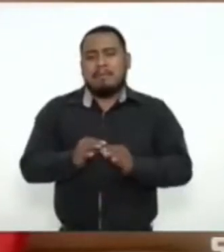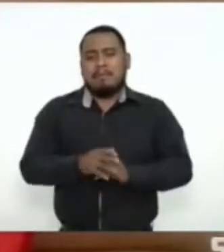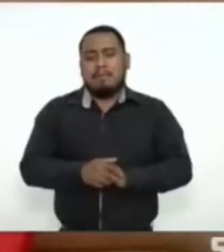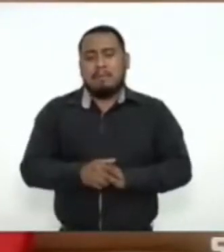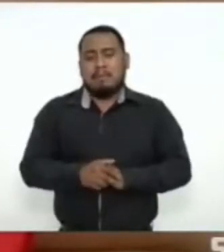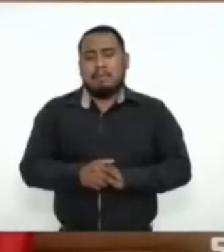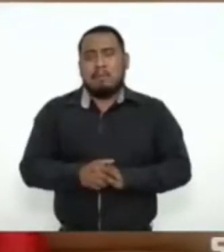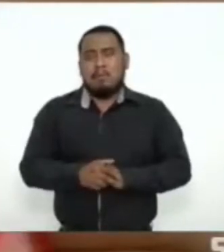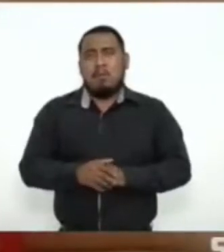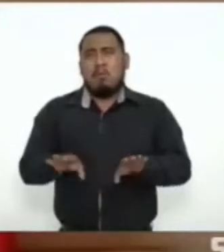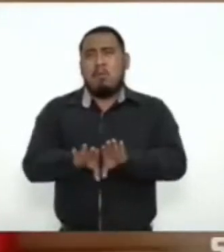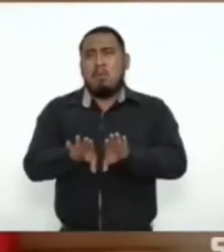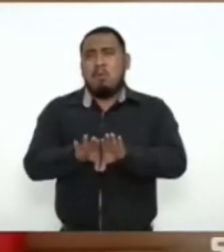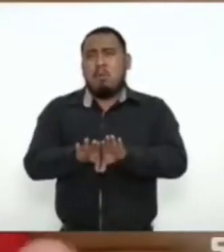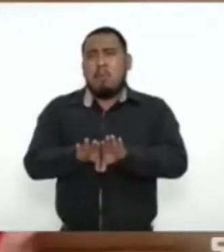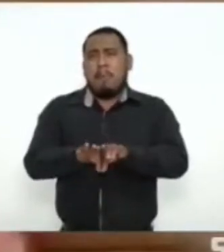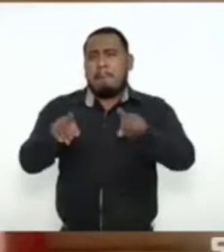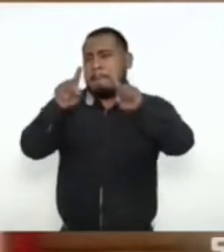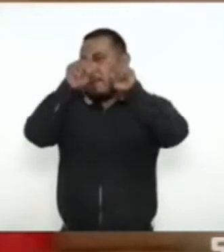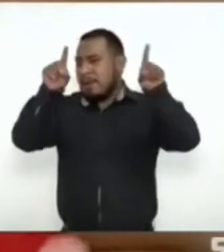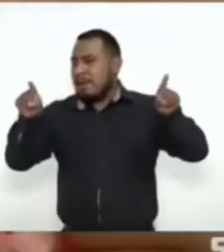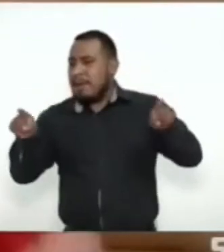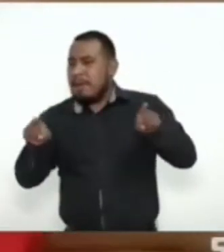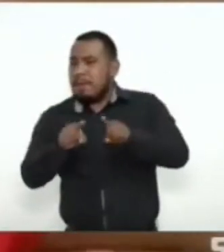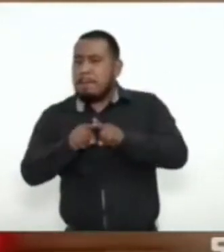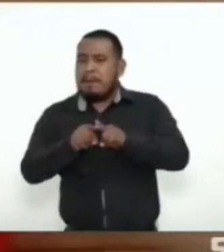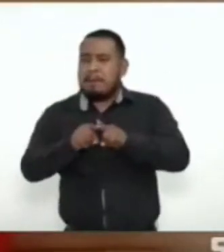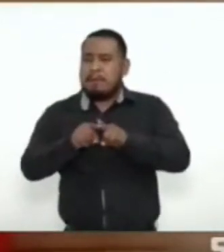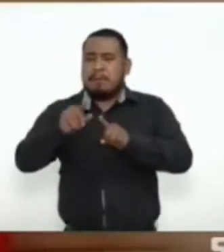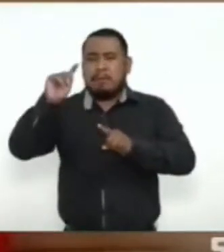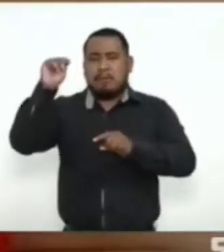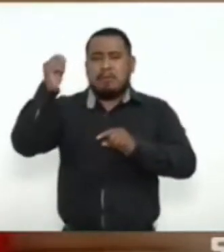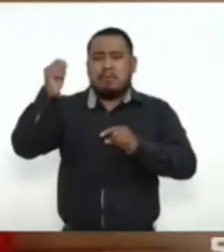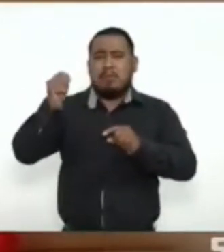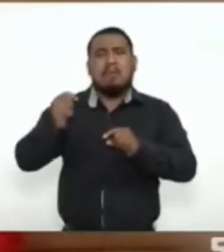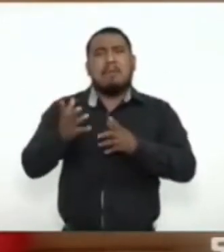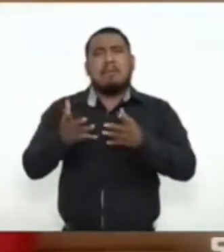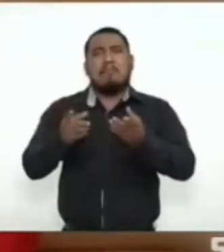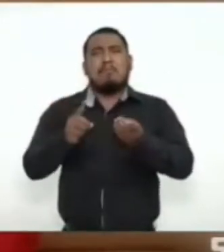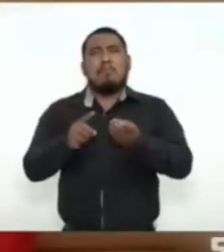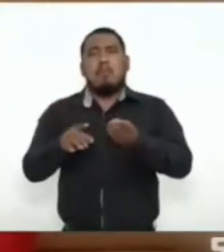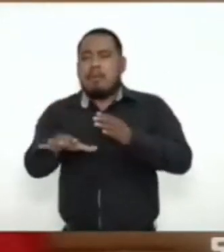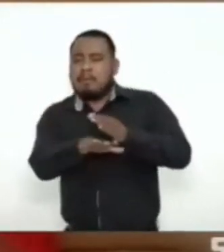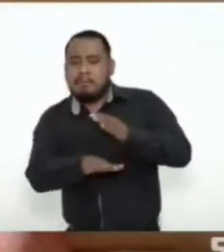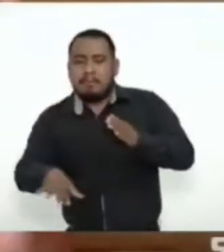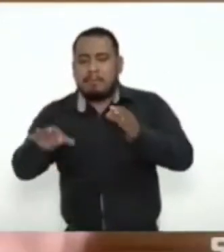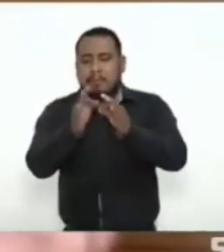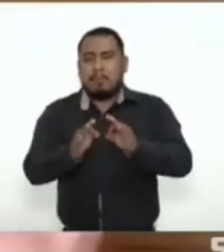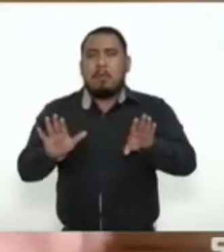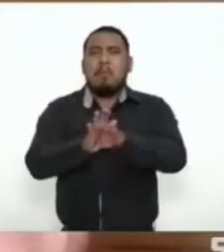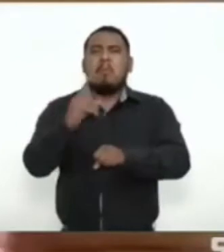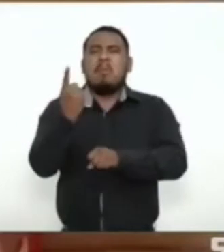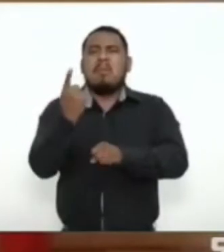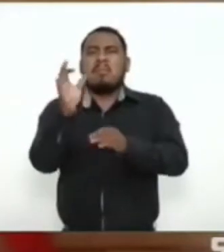el marco teórico sobre el cual se establece esto que yo les voy a compartir el día de hoy, porque es